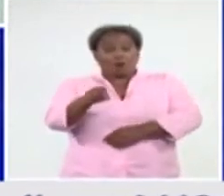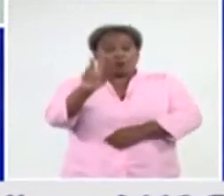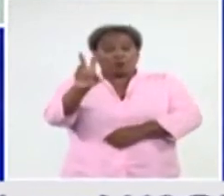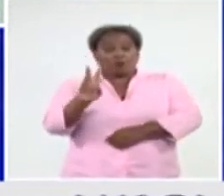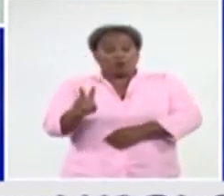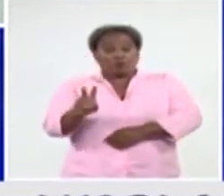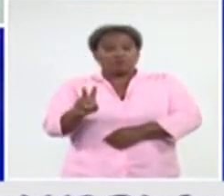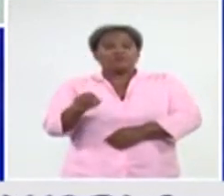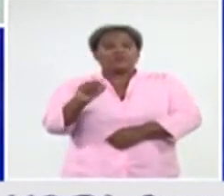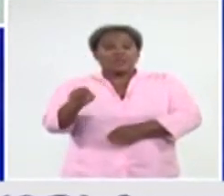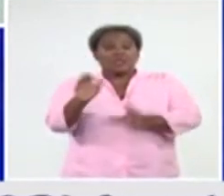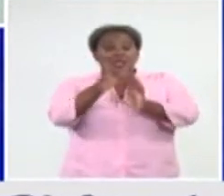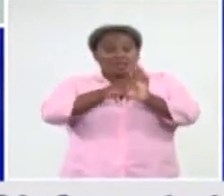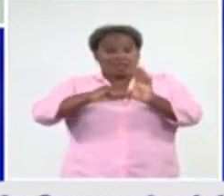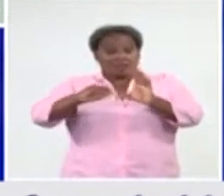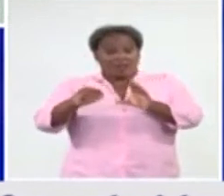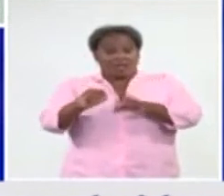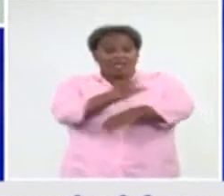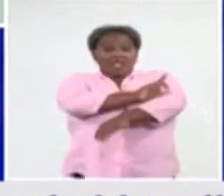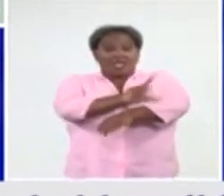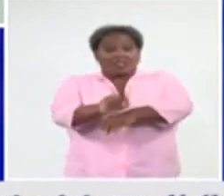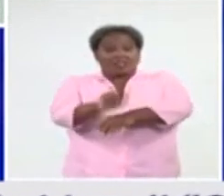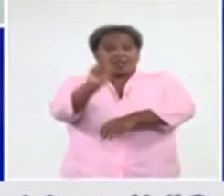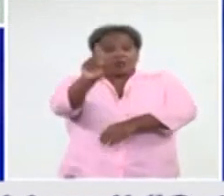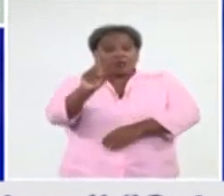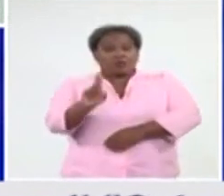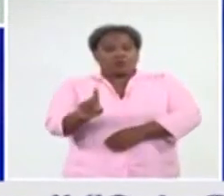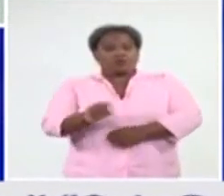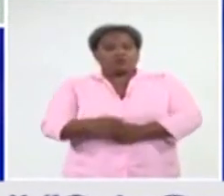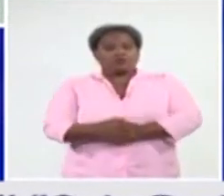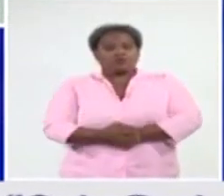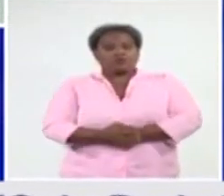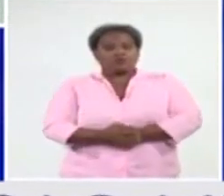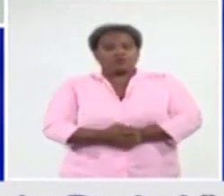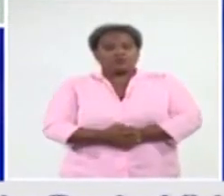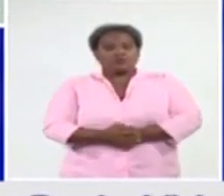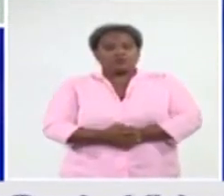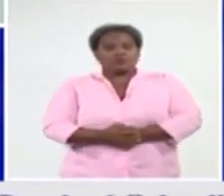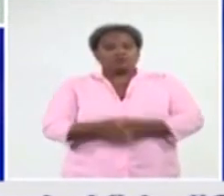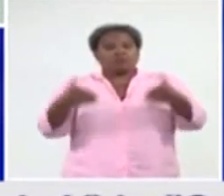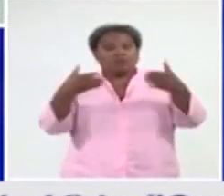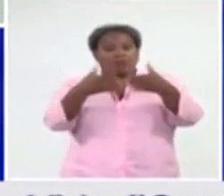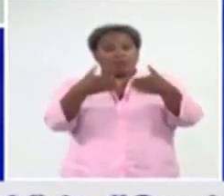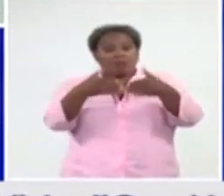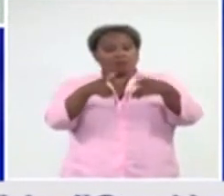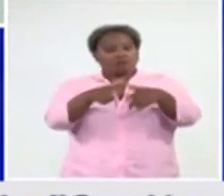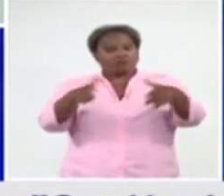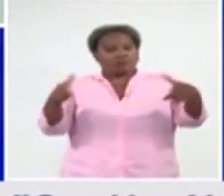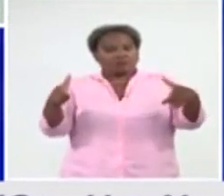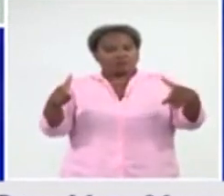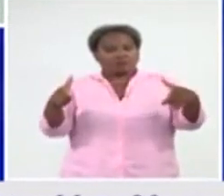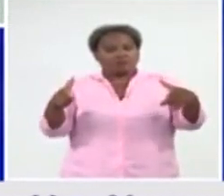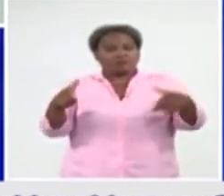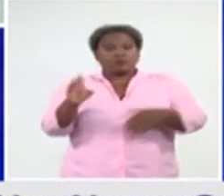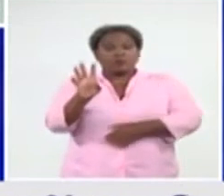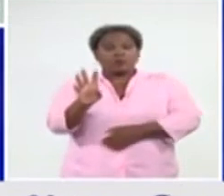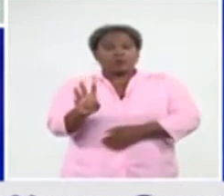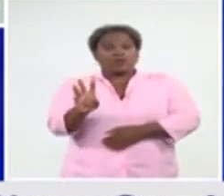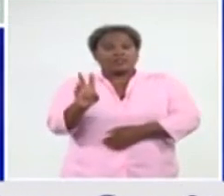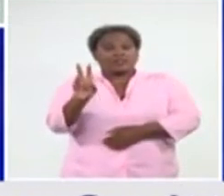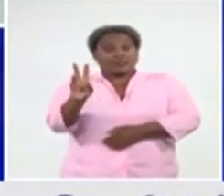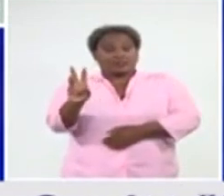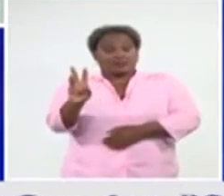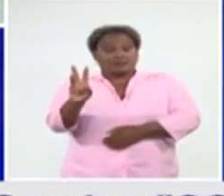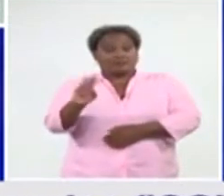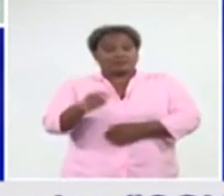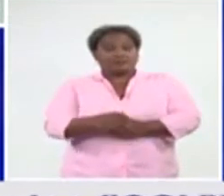Antilla diagnostican un caso cada uno. Granma incrementa 43 más